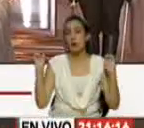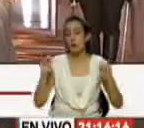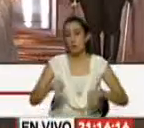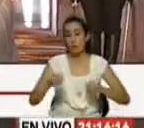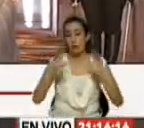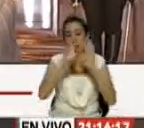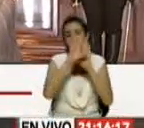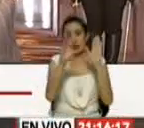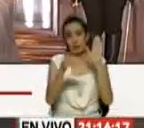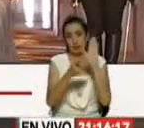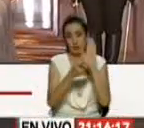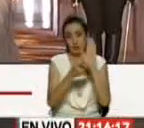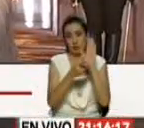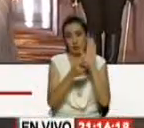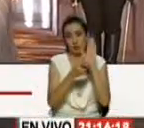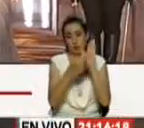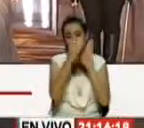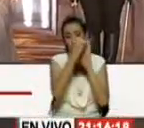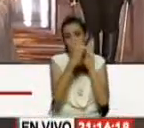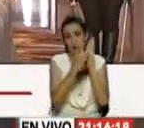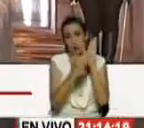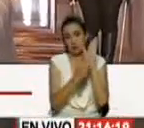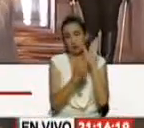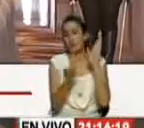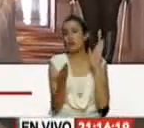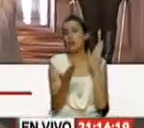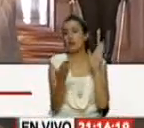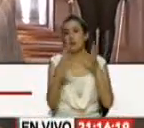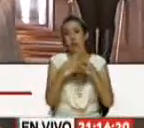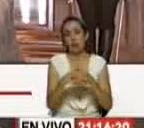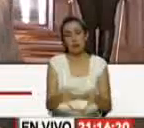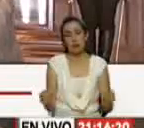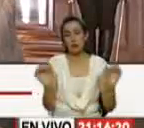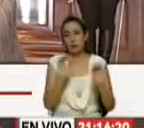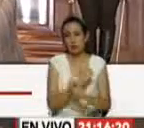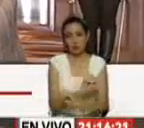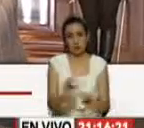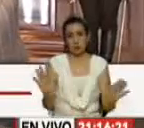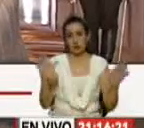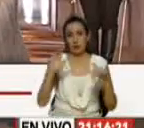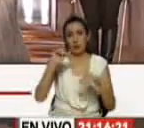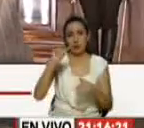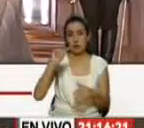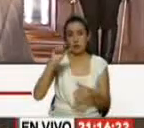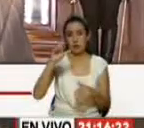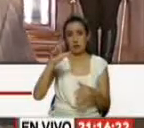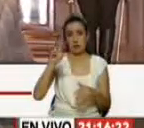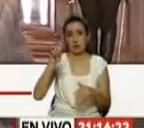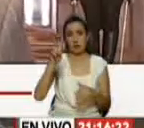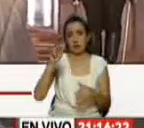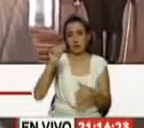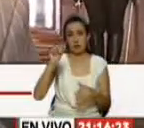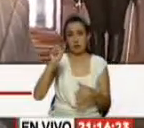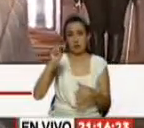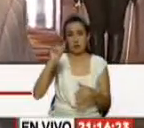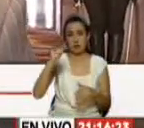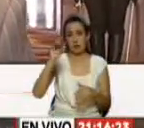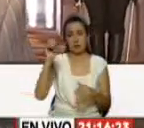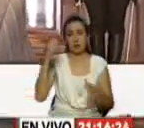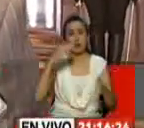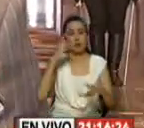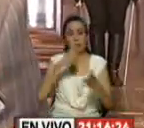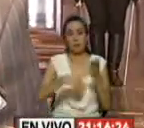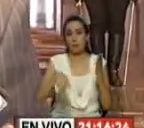Código Integral Penal está lo que se ha resuelto en contra del señor Alvarado, esto es la prohibición de